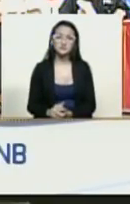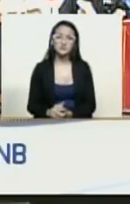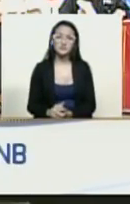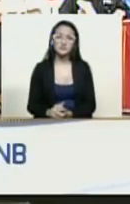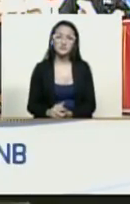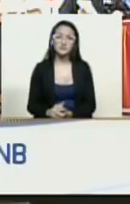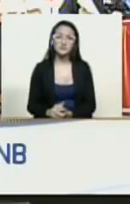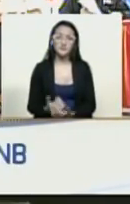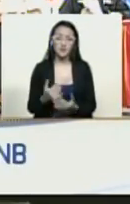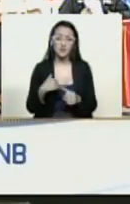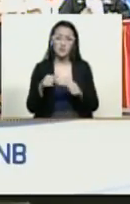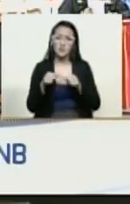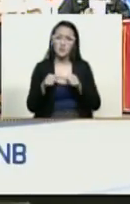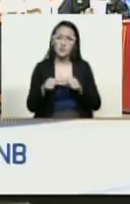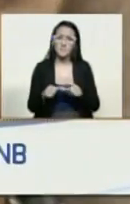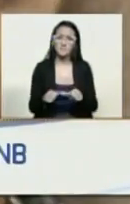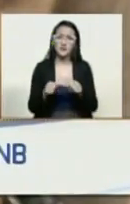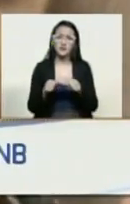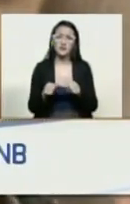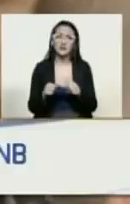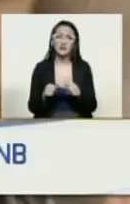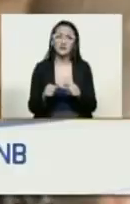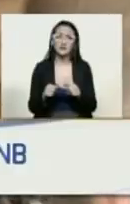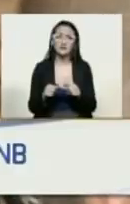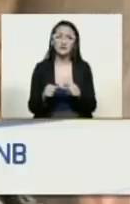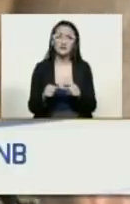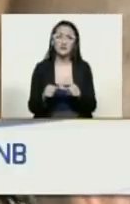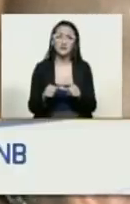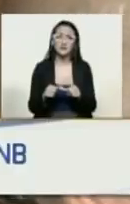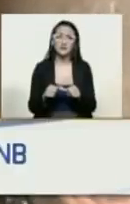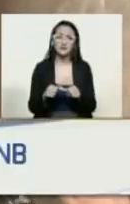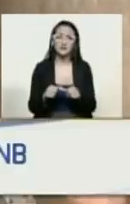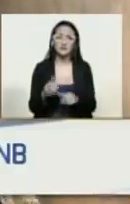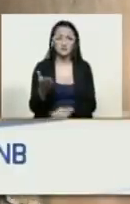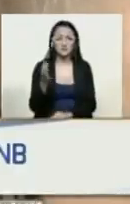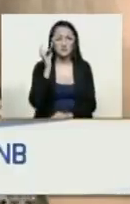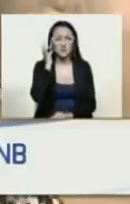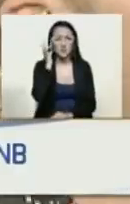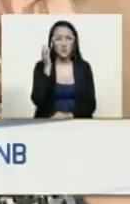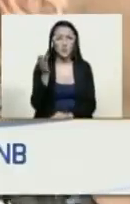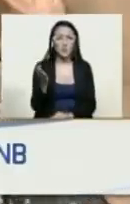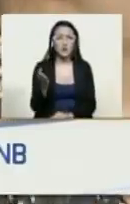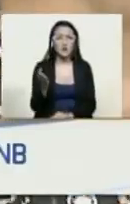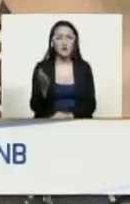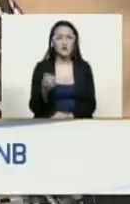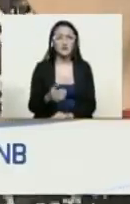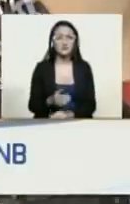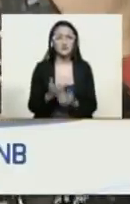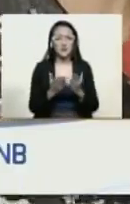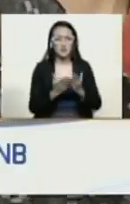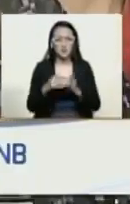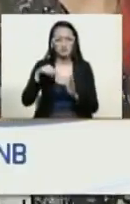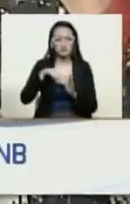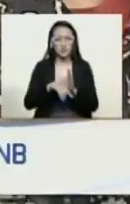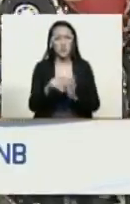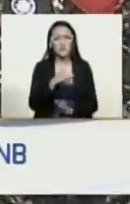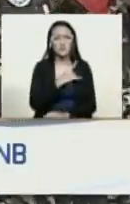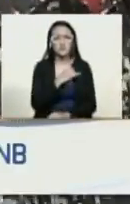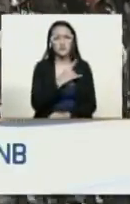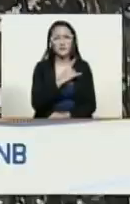que voy a mantener, compañera vicepresidenta. Usted es una mujer de extensos estudios